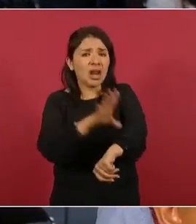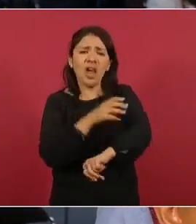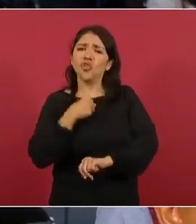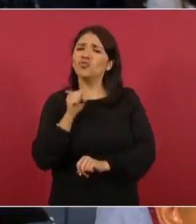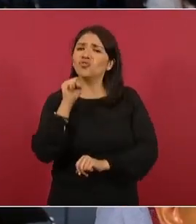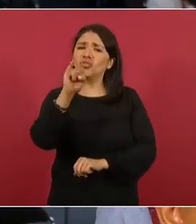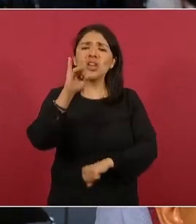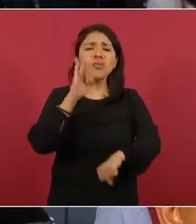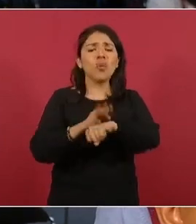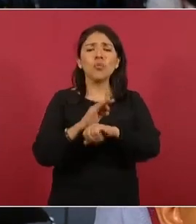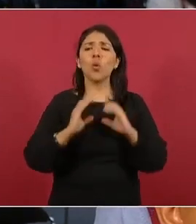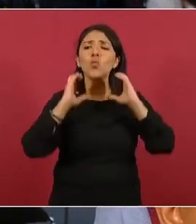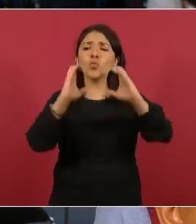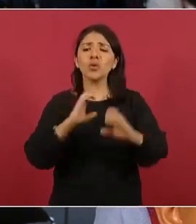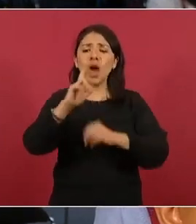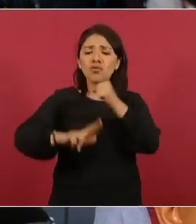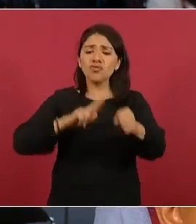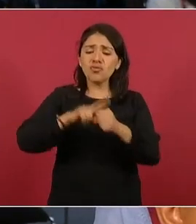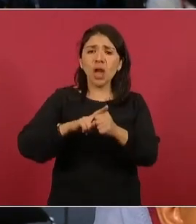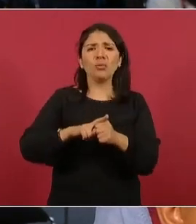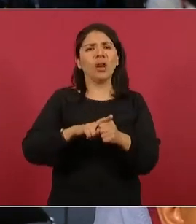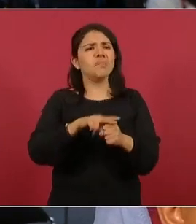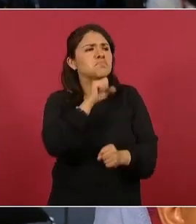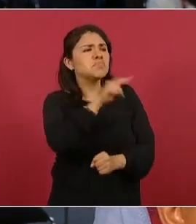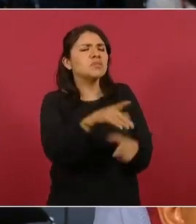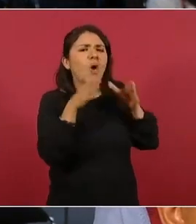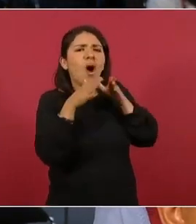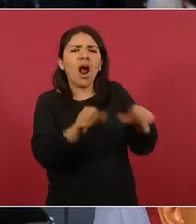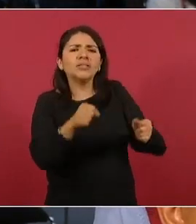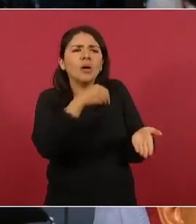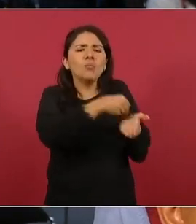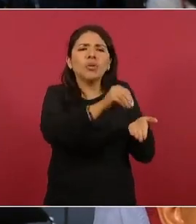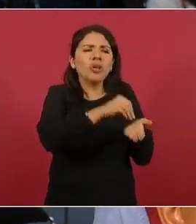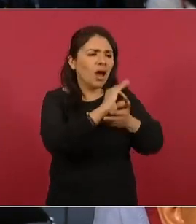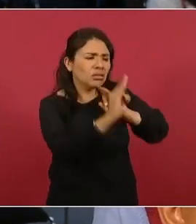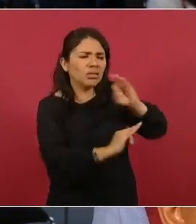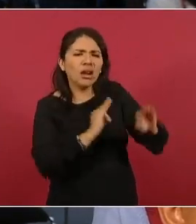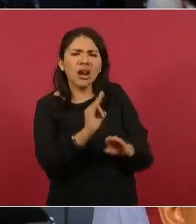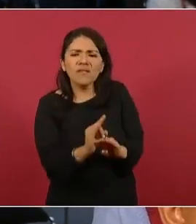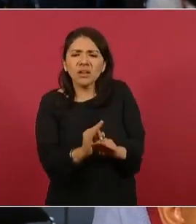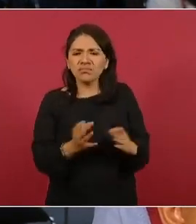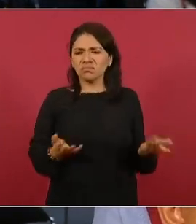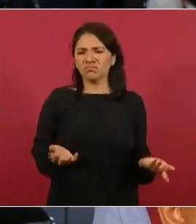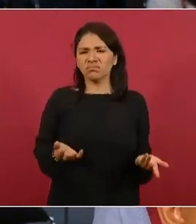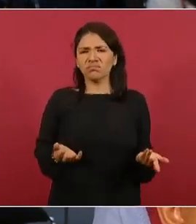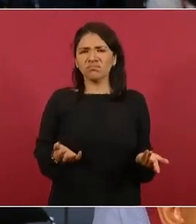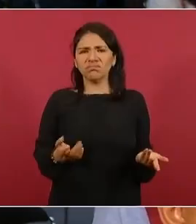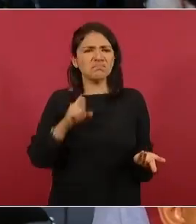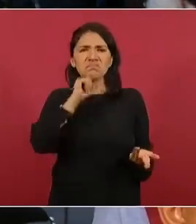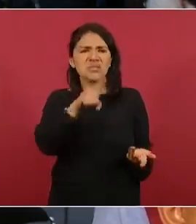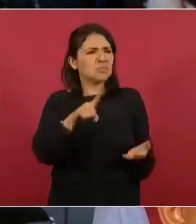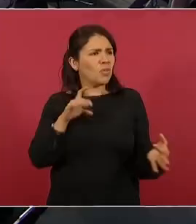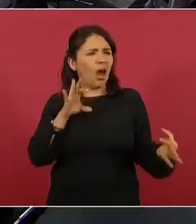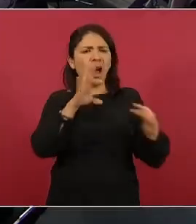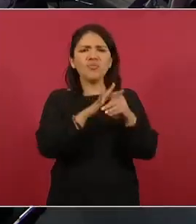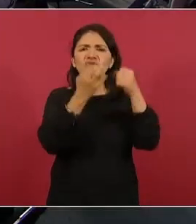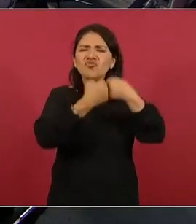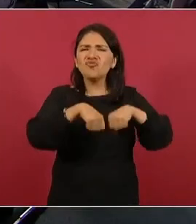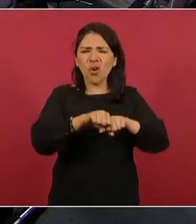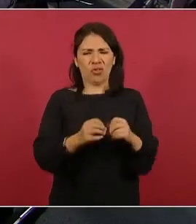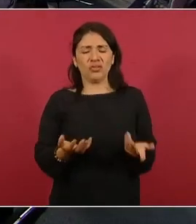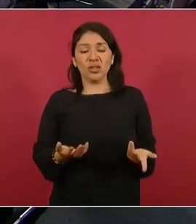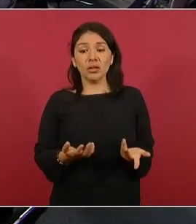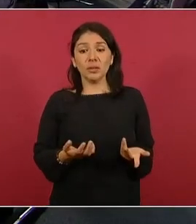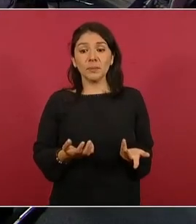del medio ambiente, inclusive granjas porcícolas que están en esa sociedad. Sí. Y